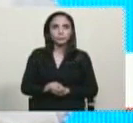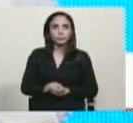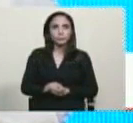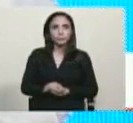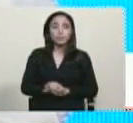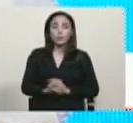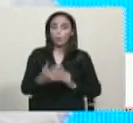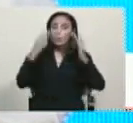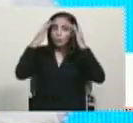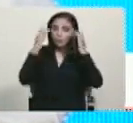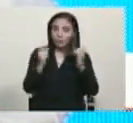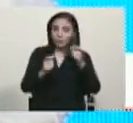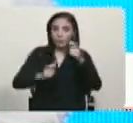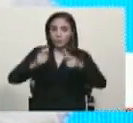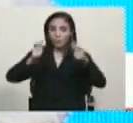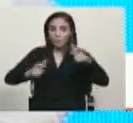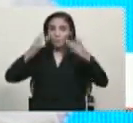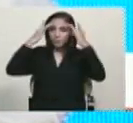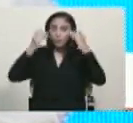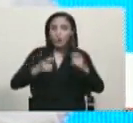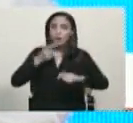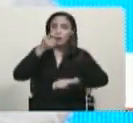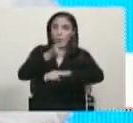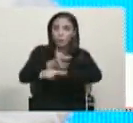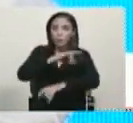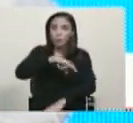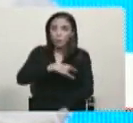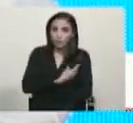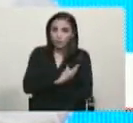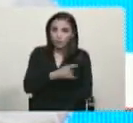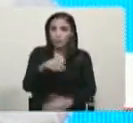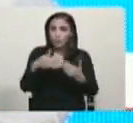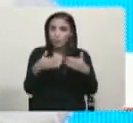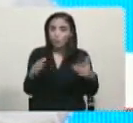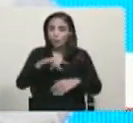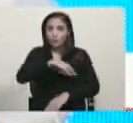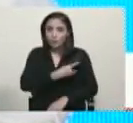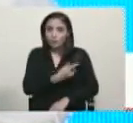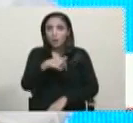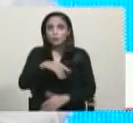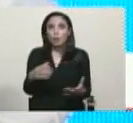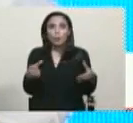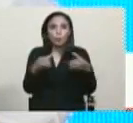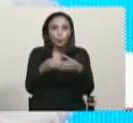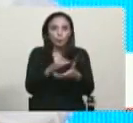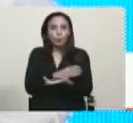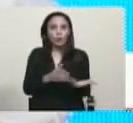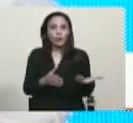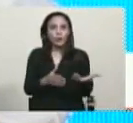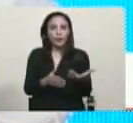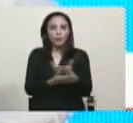con profesionales venezolanos graduados en universidades públicas el Centro Nacional de